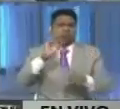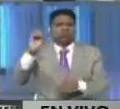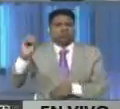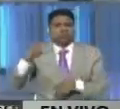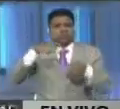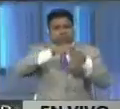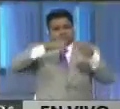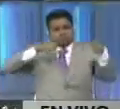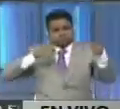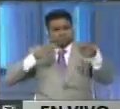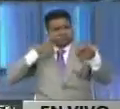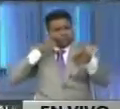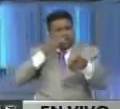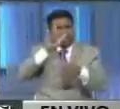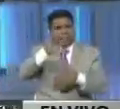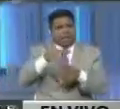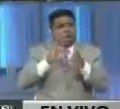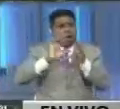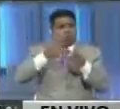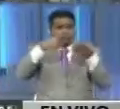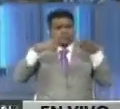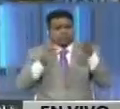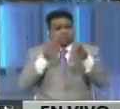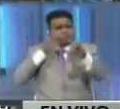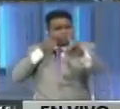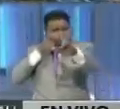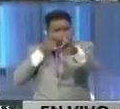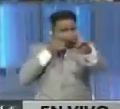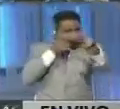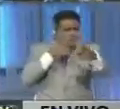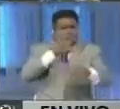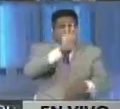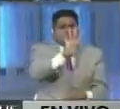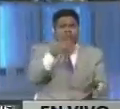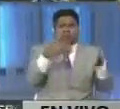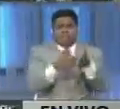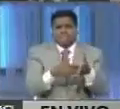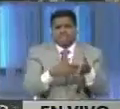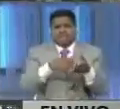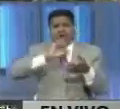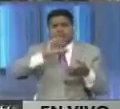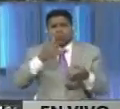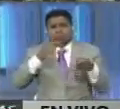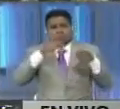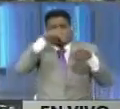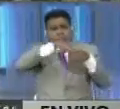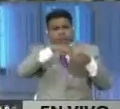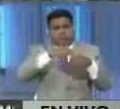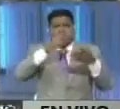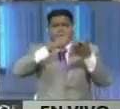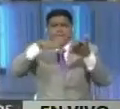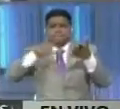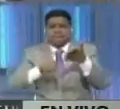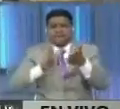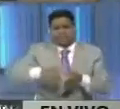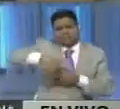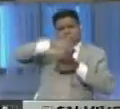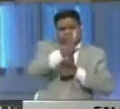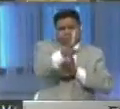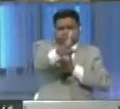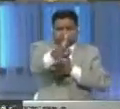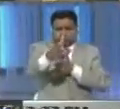una gran cantidad de cartuchos de munición 4000 cart ucho de 762 partes y piezas de fusiles